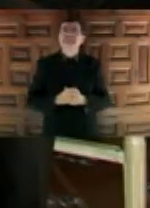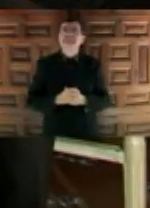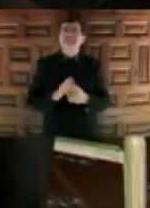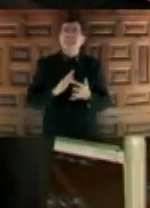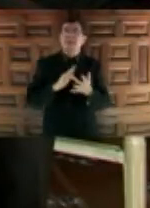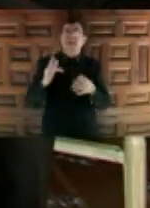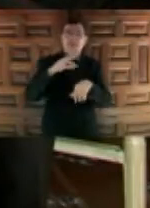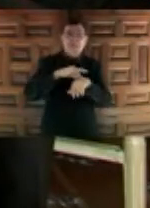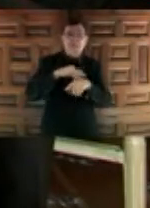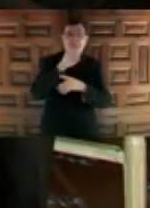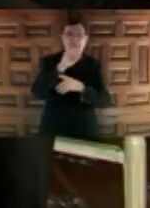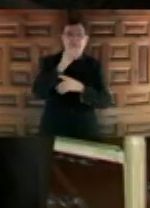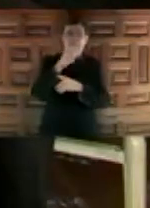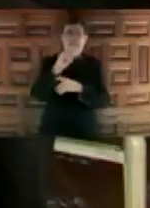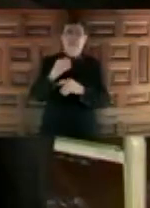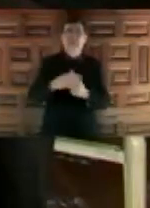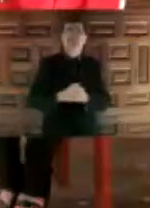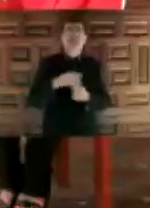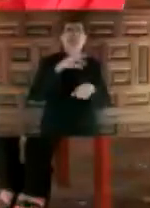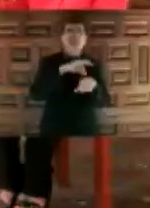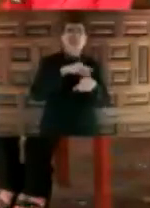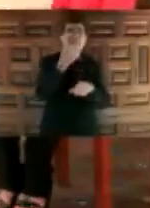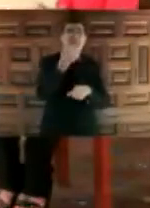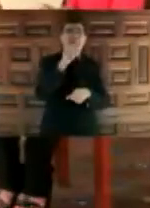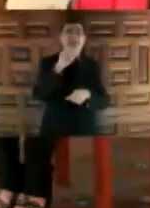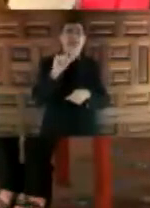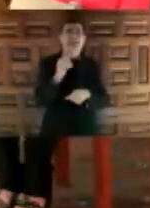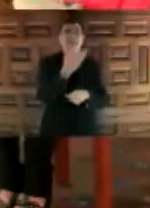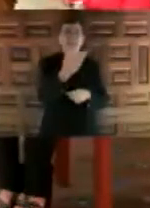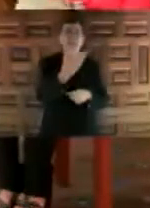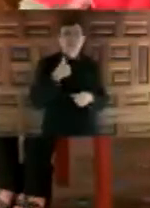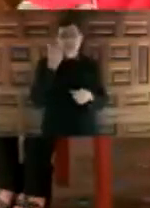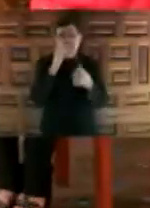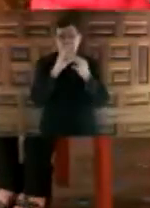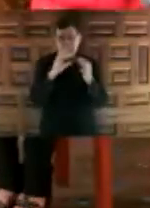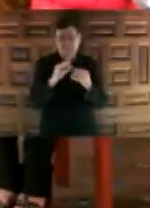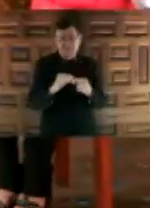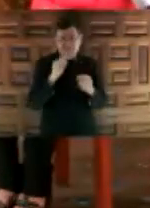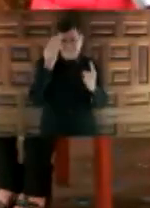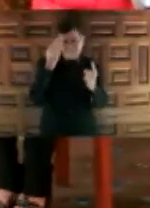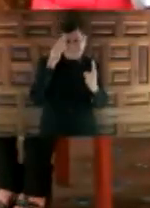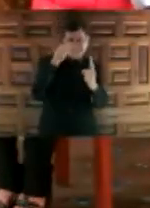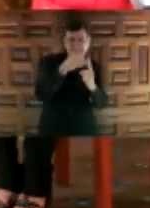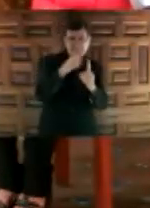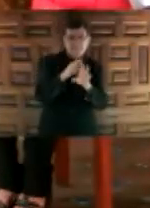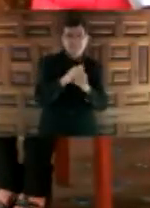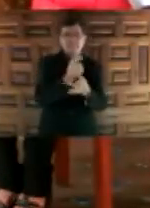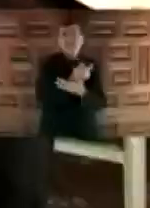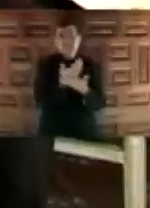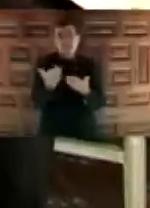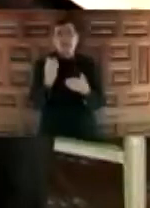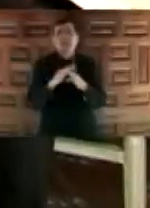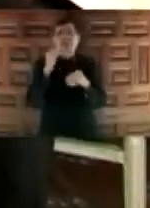Muchas gracias, doctor Eduardo. Adelante, doctora Gabriela, por favor. Yo quisiera hablar en específico sobre el tema de la gratuidad y